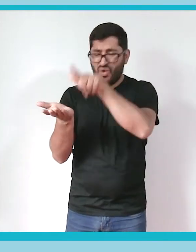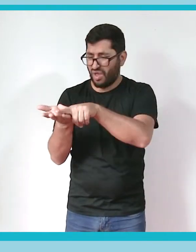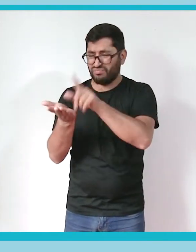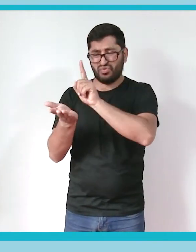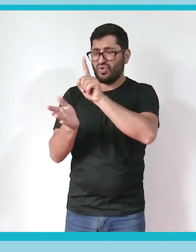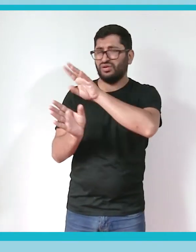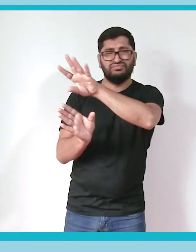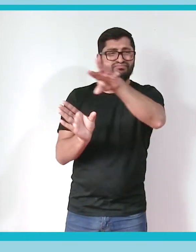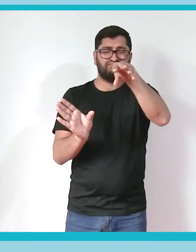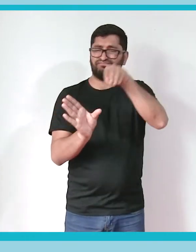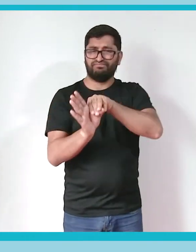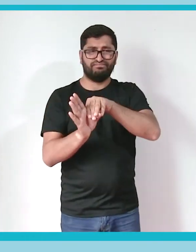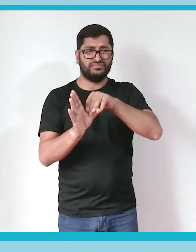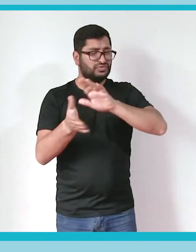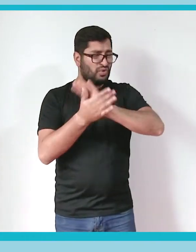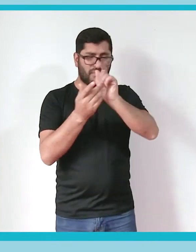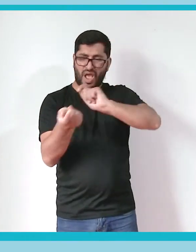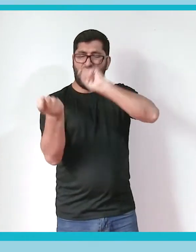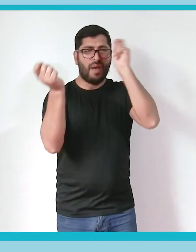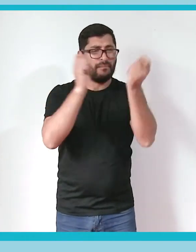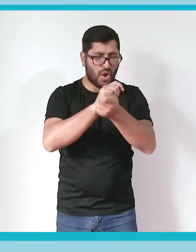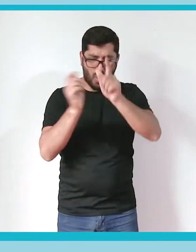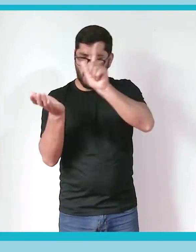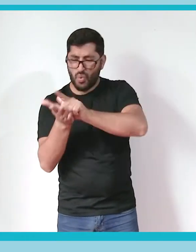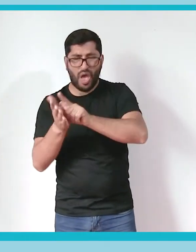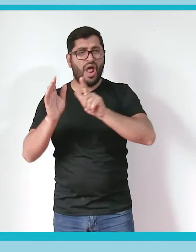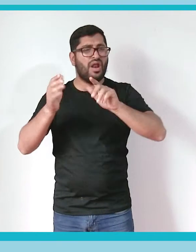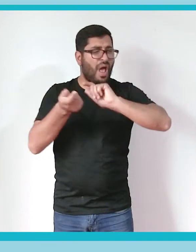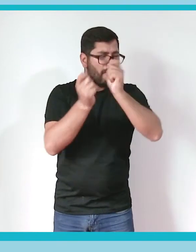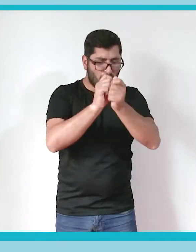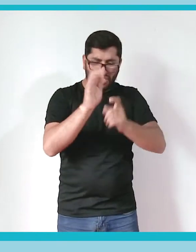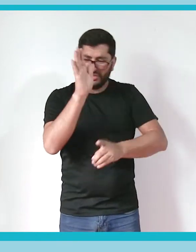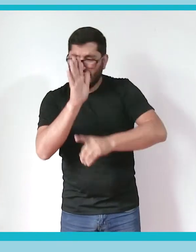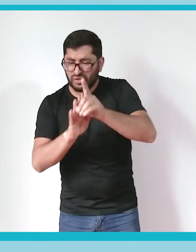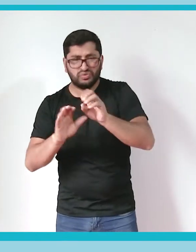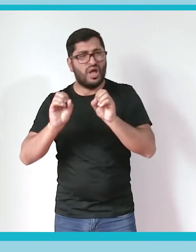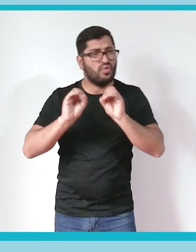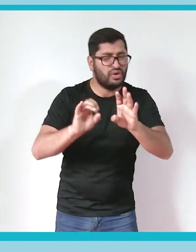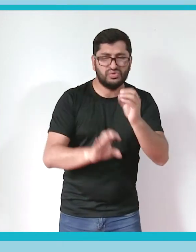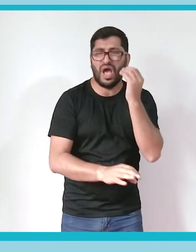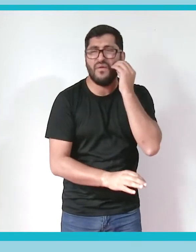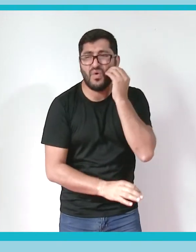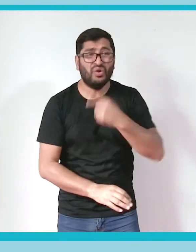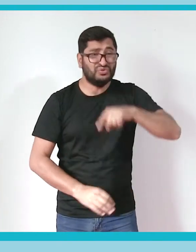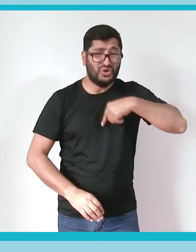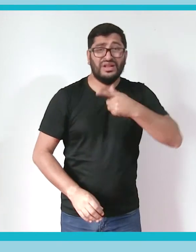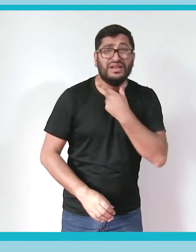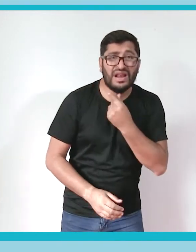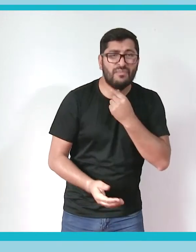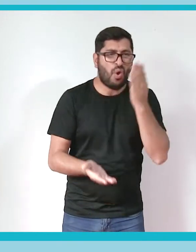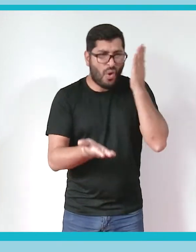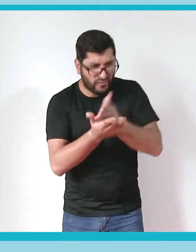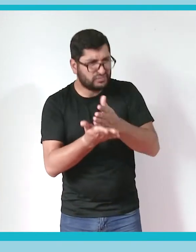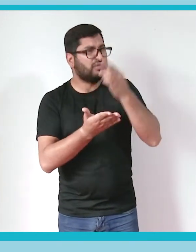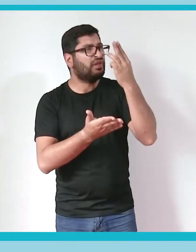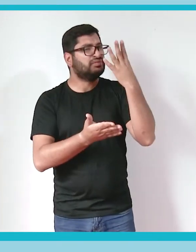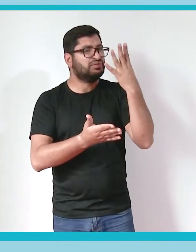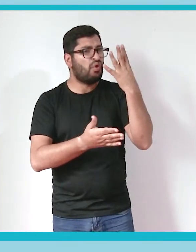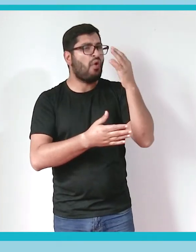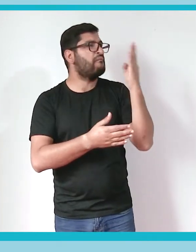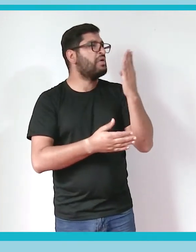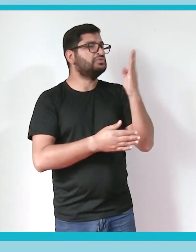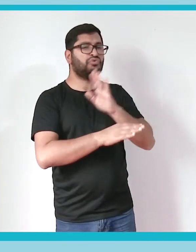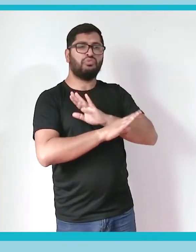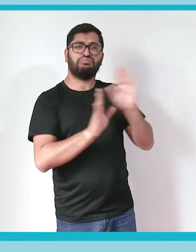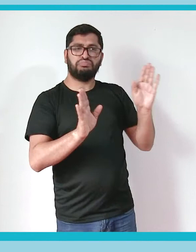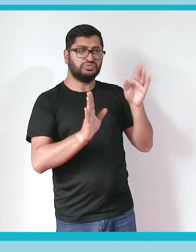hablando nuestra lengua, cambiando los espacios de crianza. Mis abuelos querían que yo solamente estudie